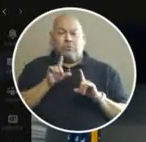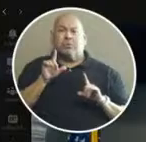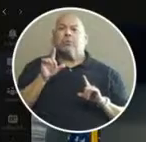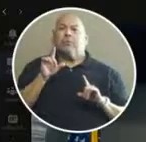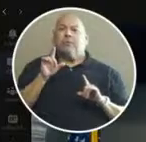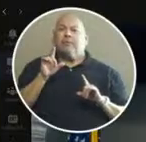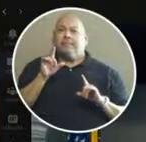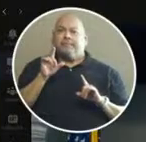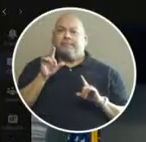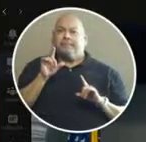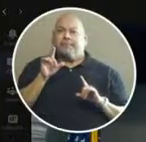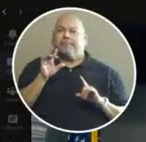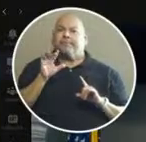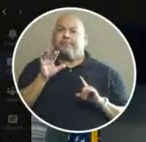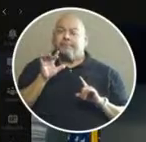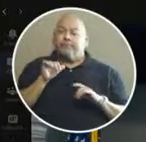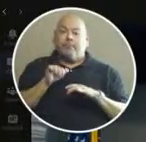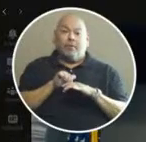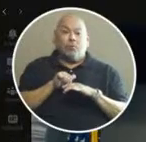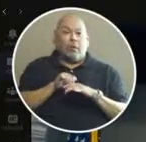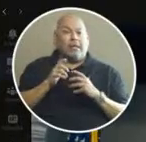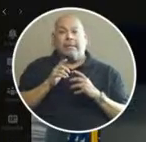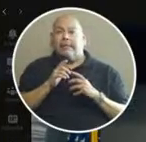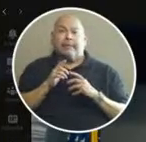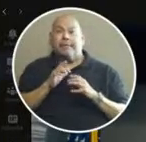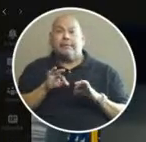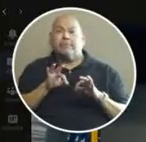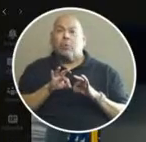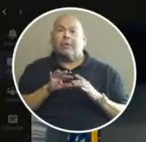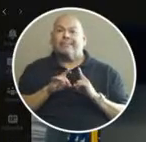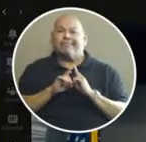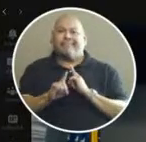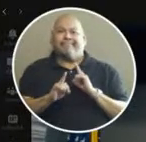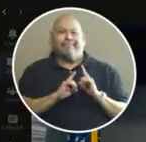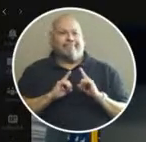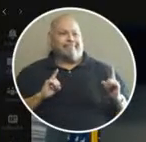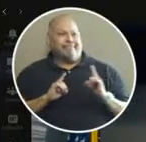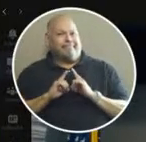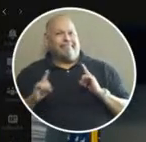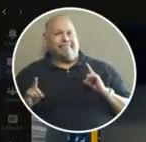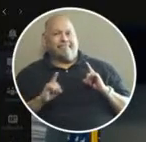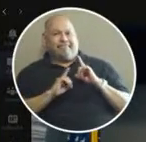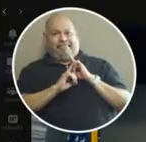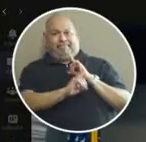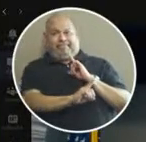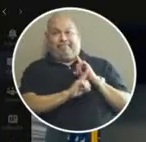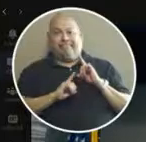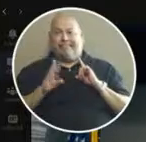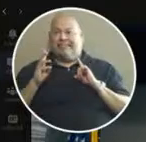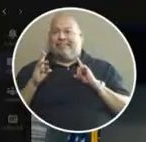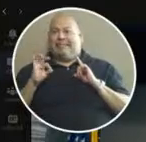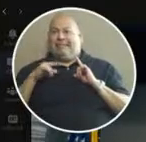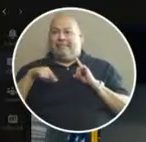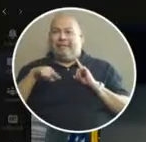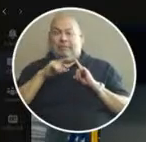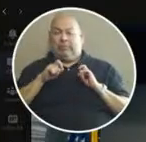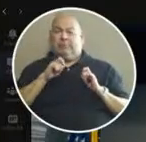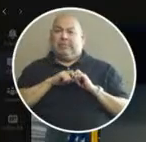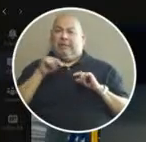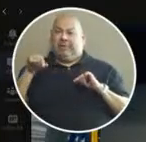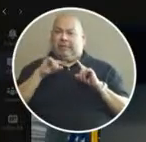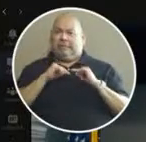practicar la sana distancia, incluyendo cuando están haciendo ciertos